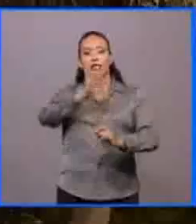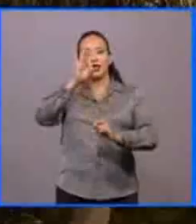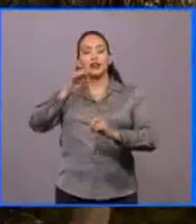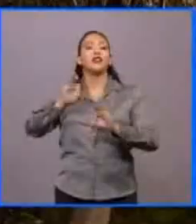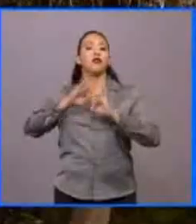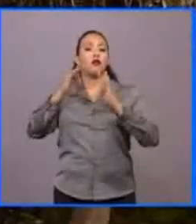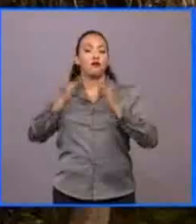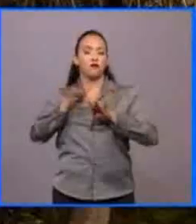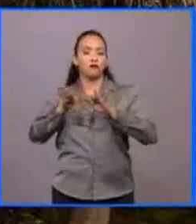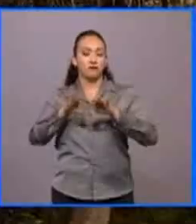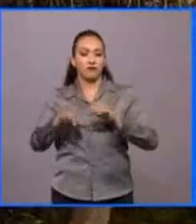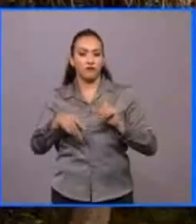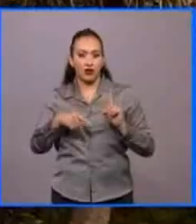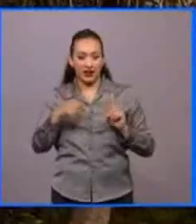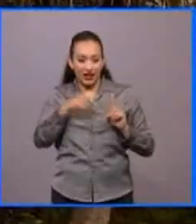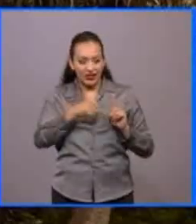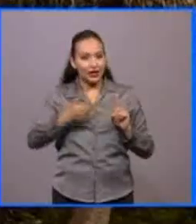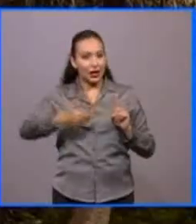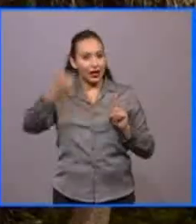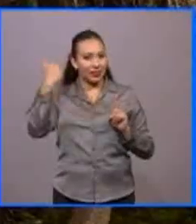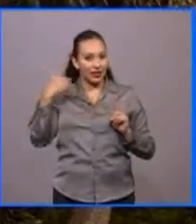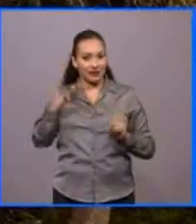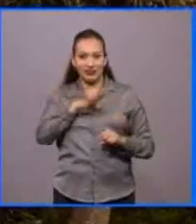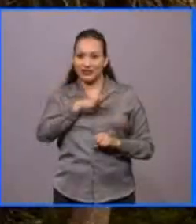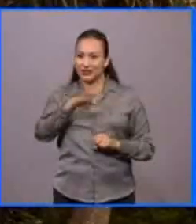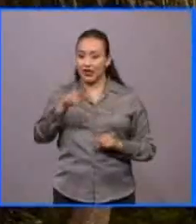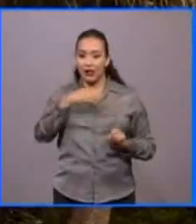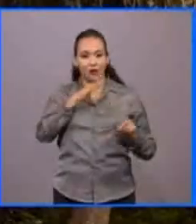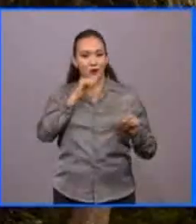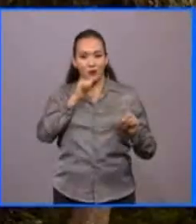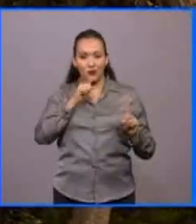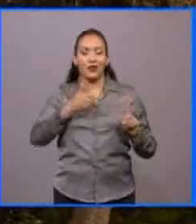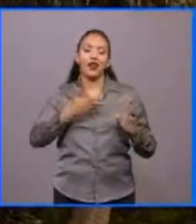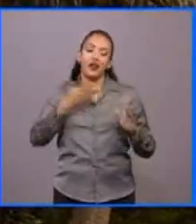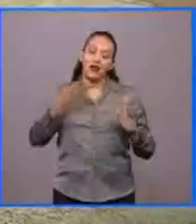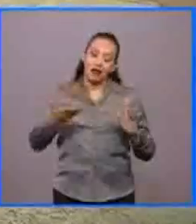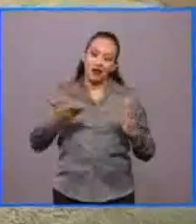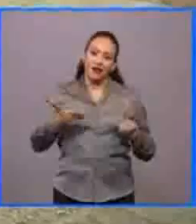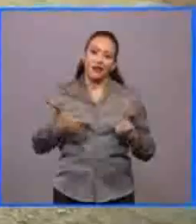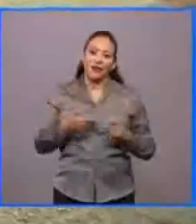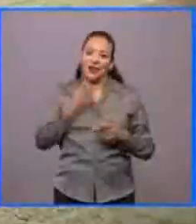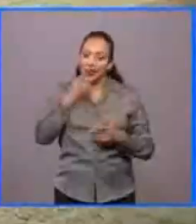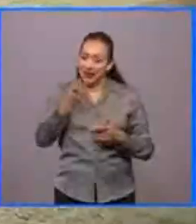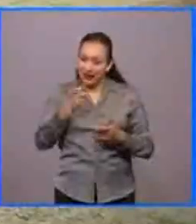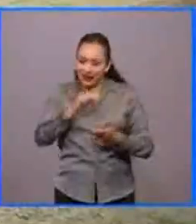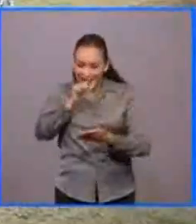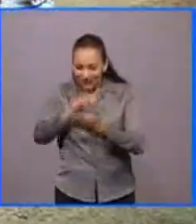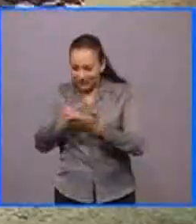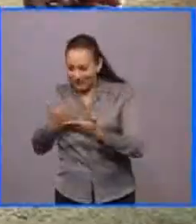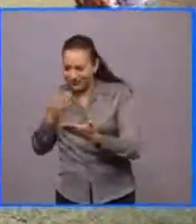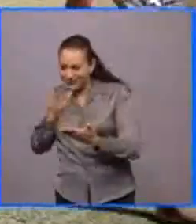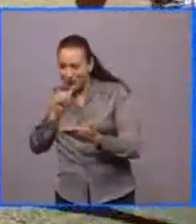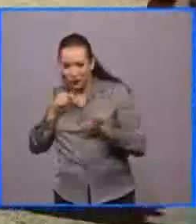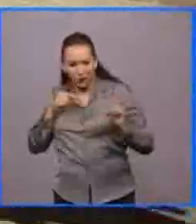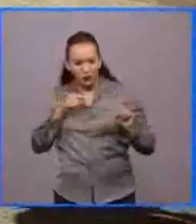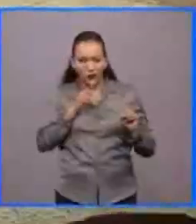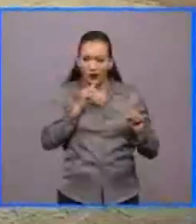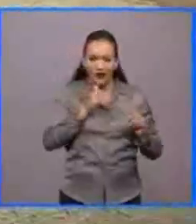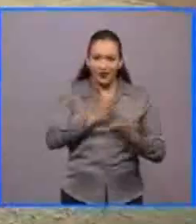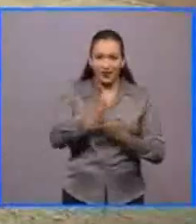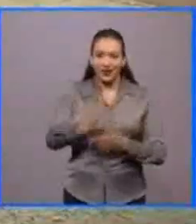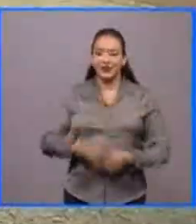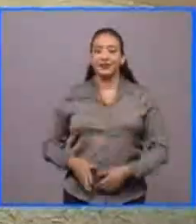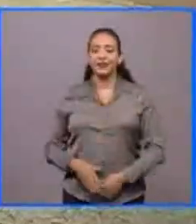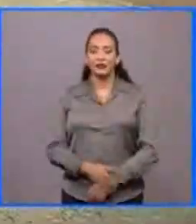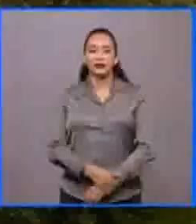Estado, petición que en principio fue rechazada por el Tribunal Superior, calificándola de ilegal por no estar dentro de sus